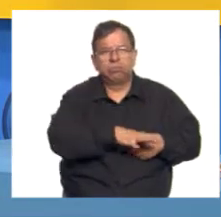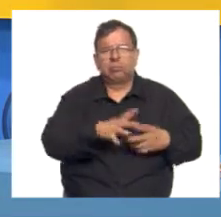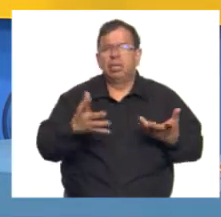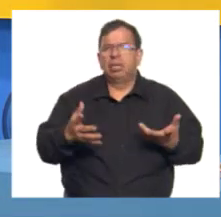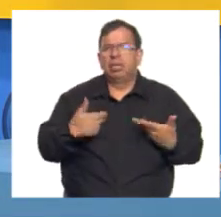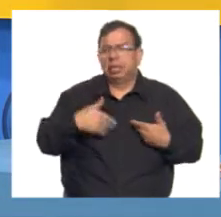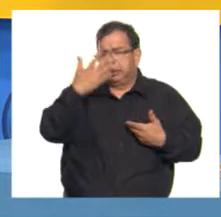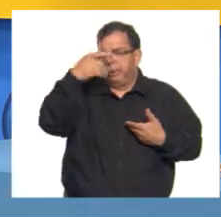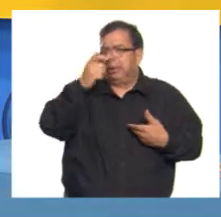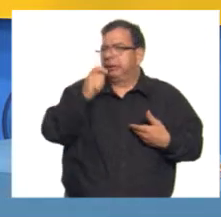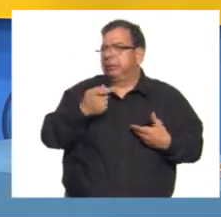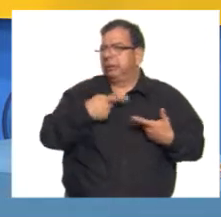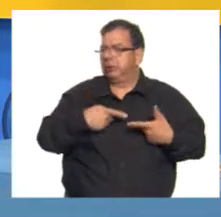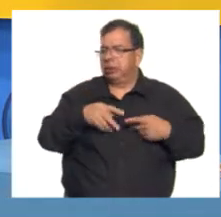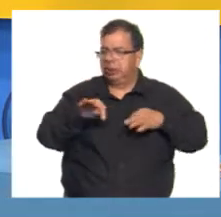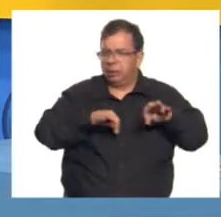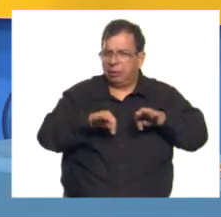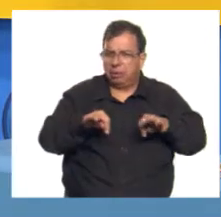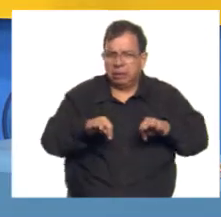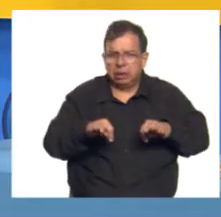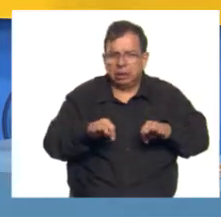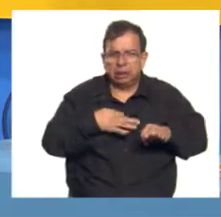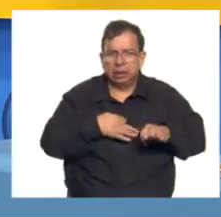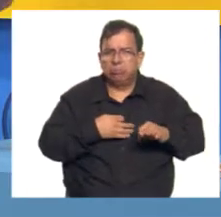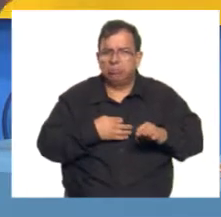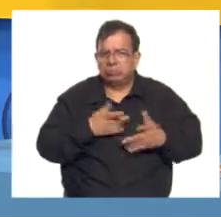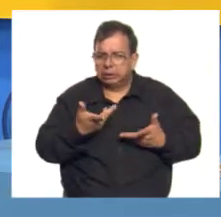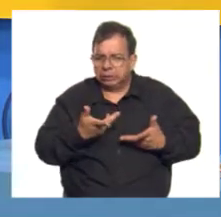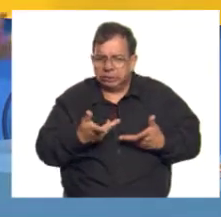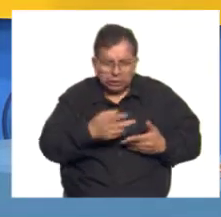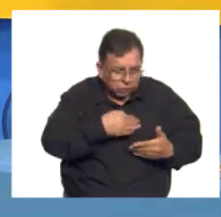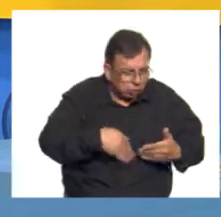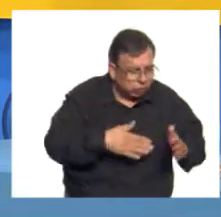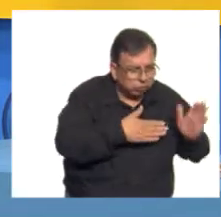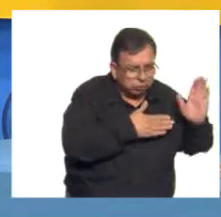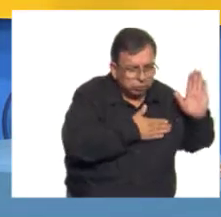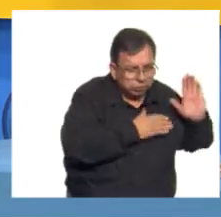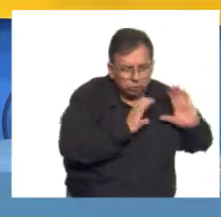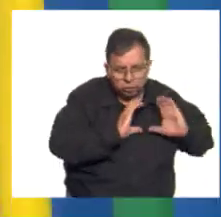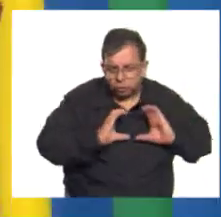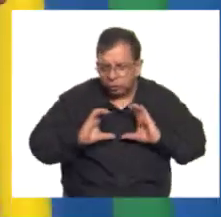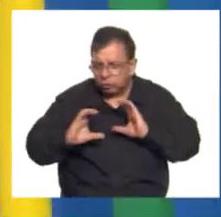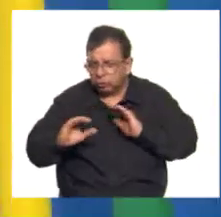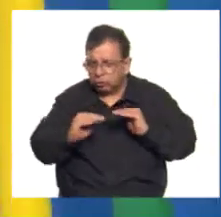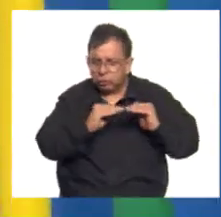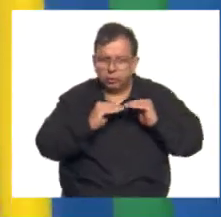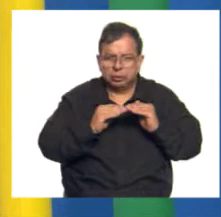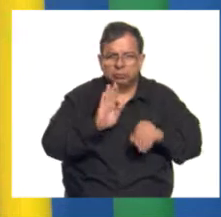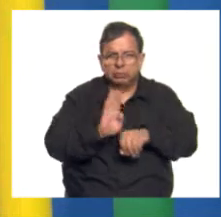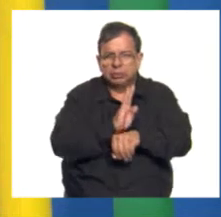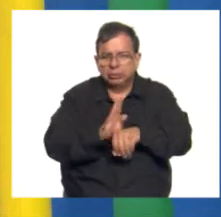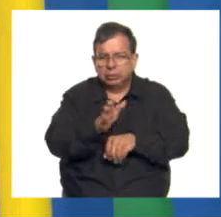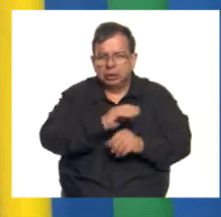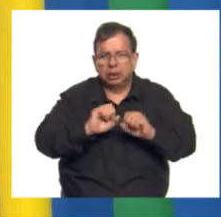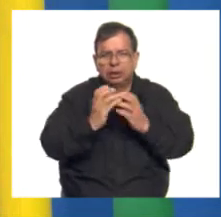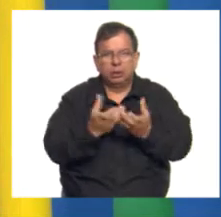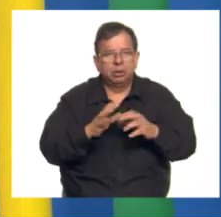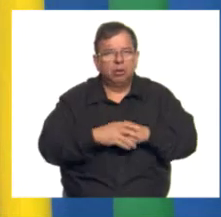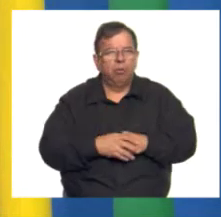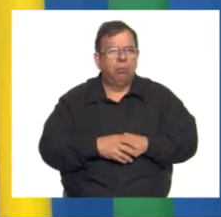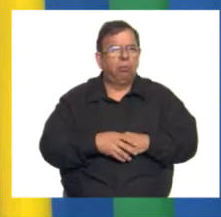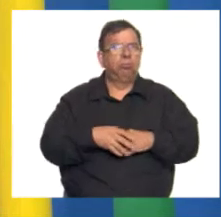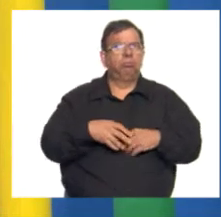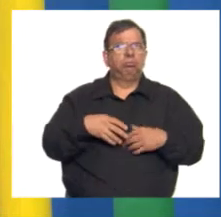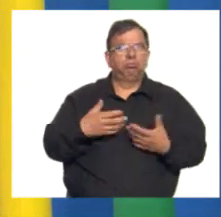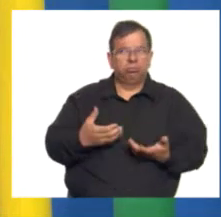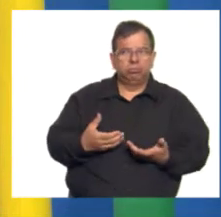ciudadanos y como trabajadores que estaban comprometidos con el bienestar de su sociedad. Vaya, Cárdenas sí que se tomó